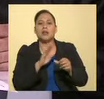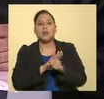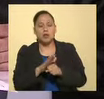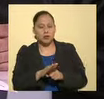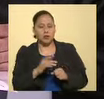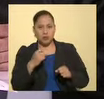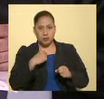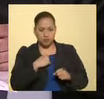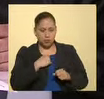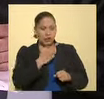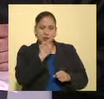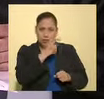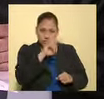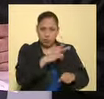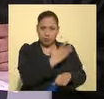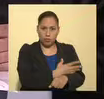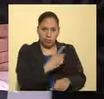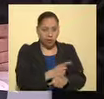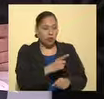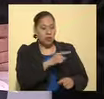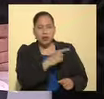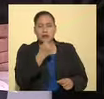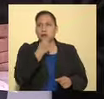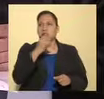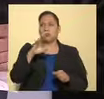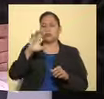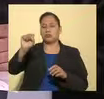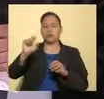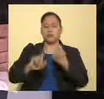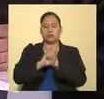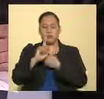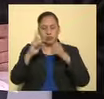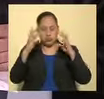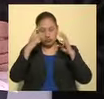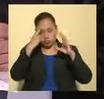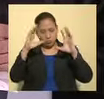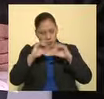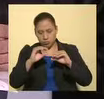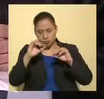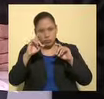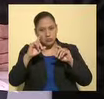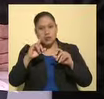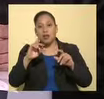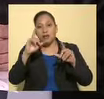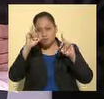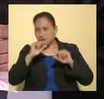referirse para no crear un conflicto en los chiquitos y que sea pues un tema